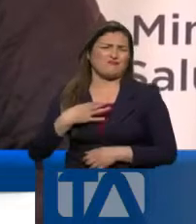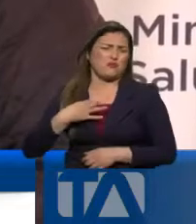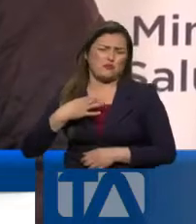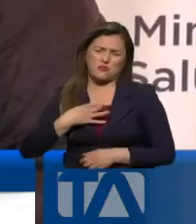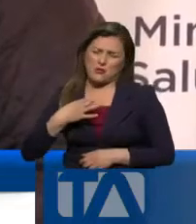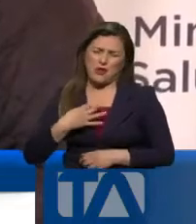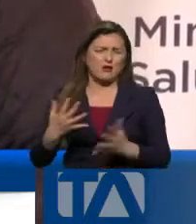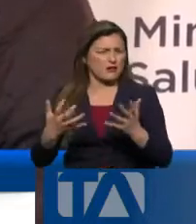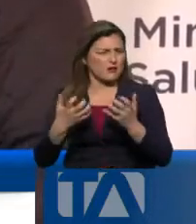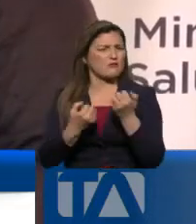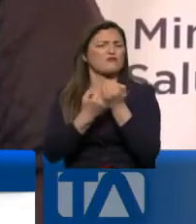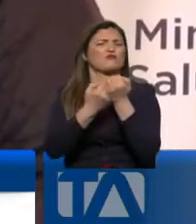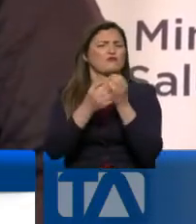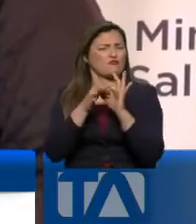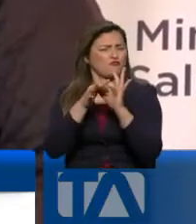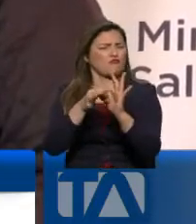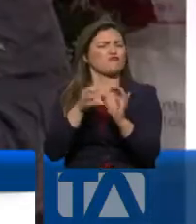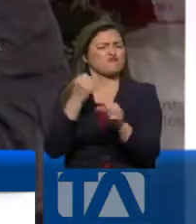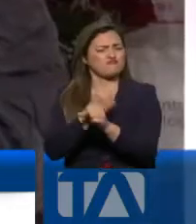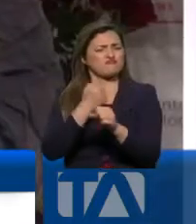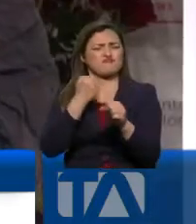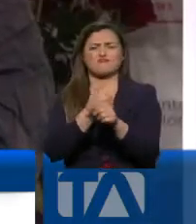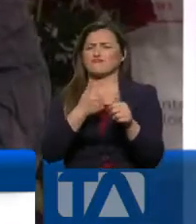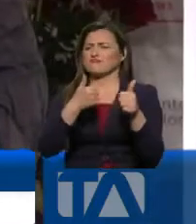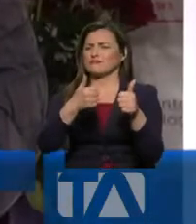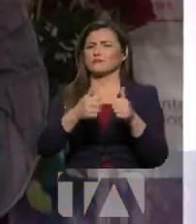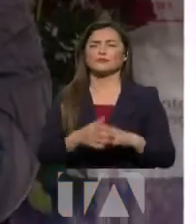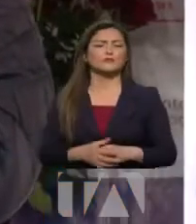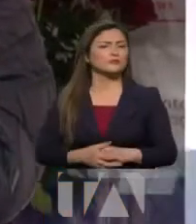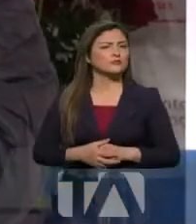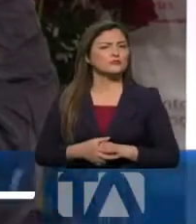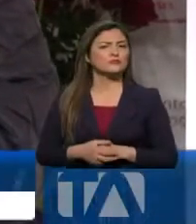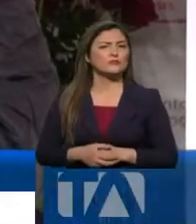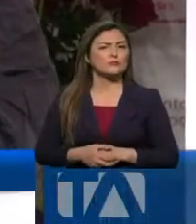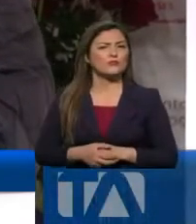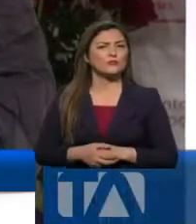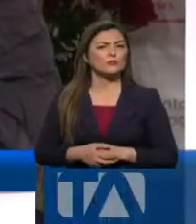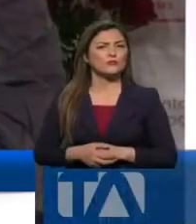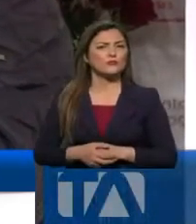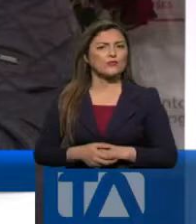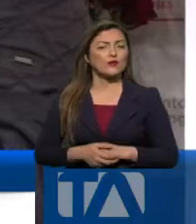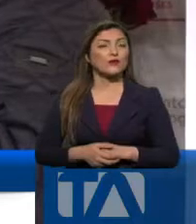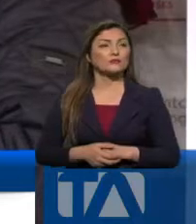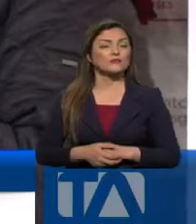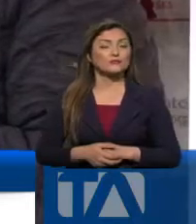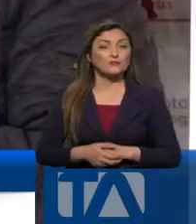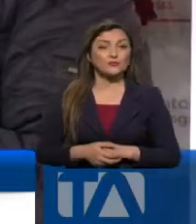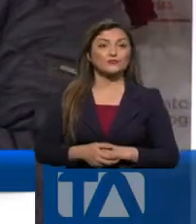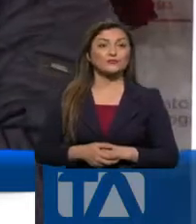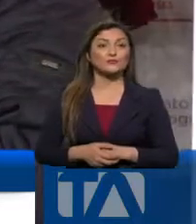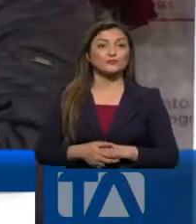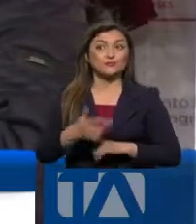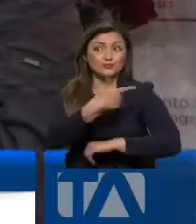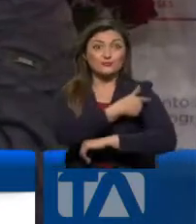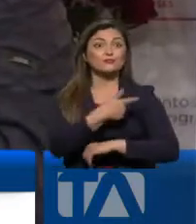propia de cada uno de nosotros de hacer bien las cosas. Y esto lo único que hace es que nosotros sigamos